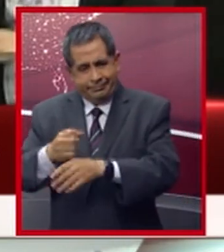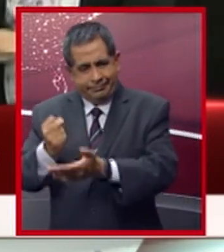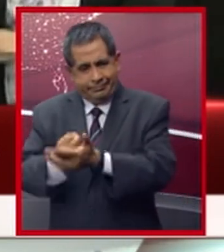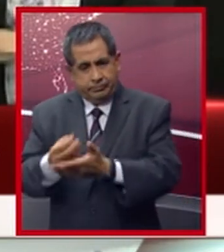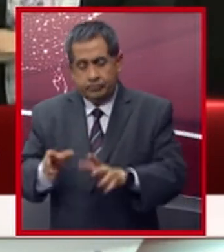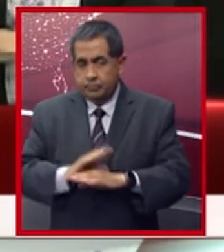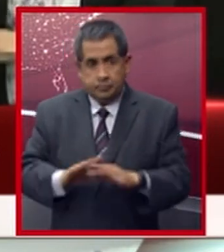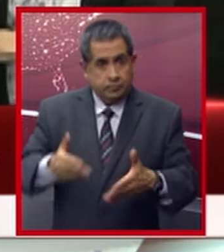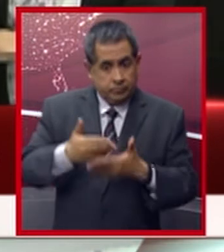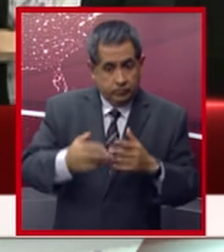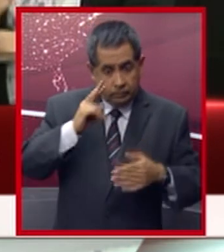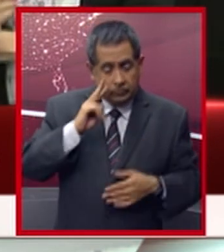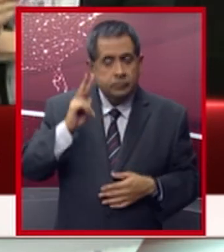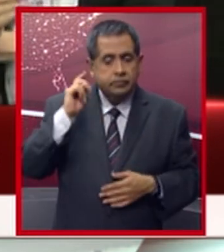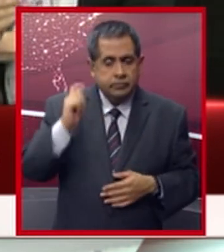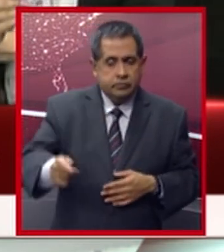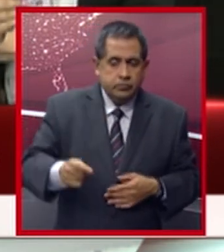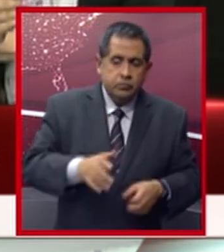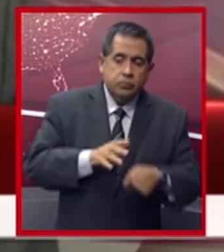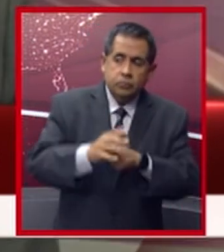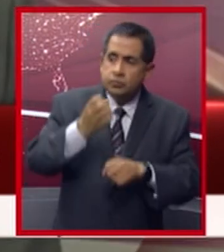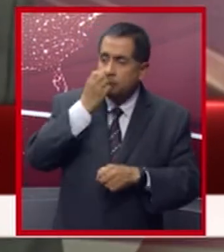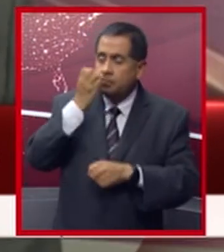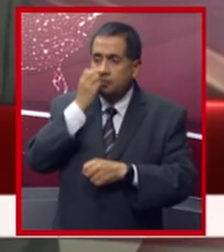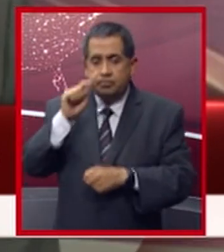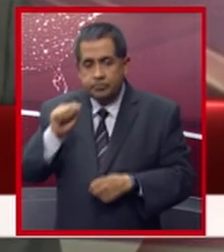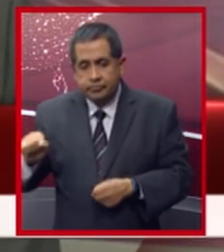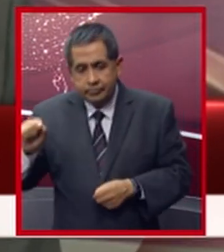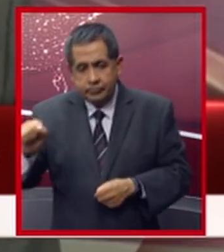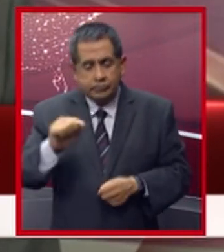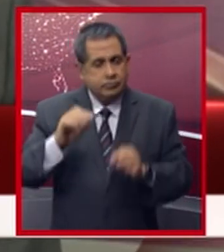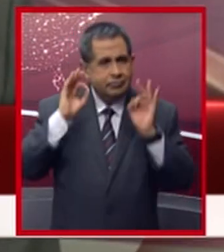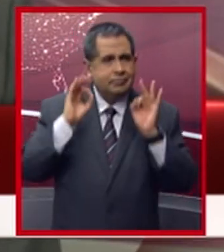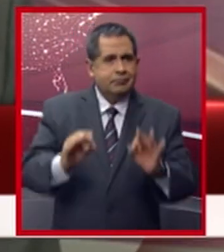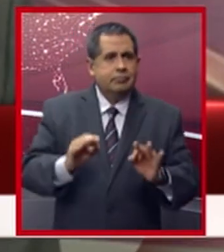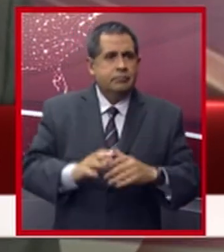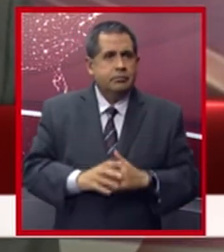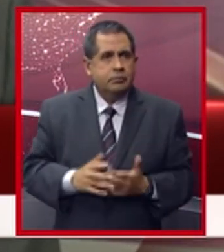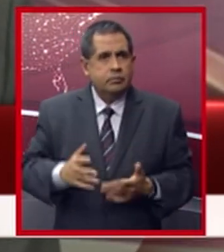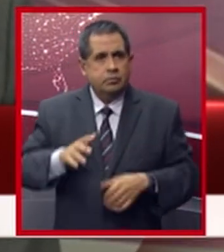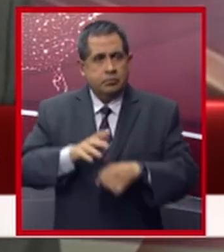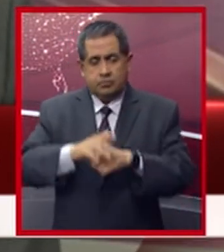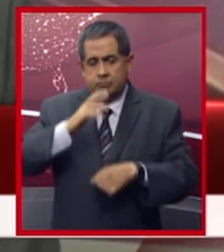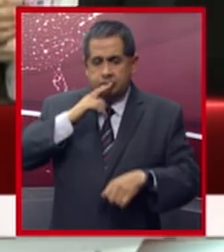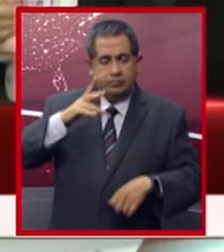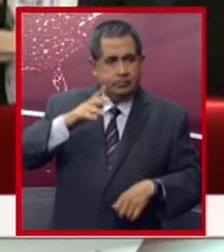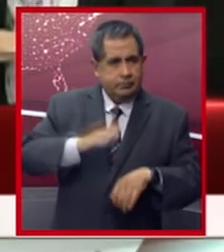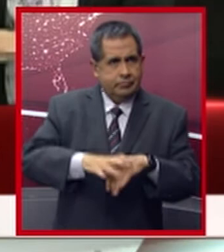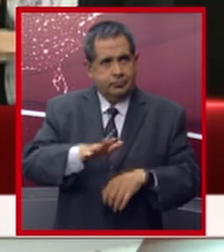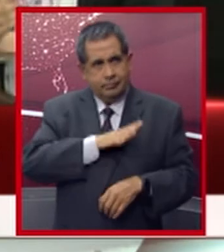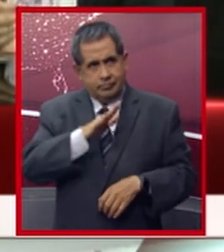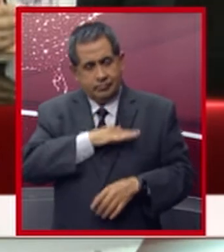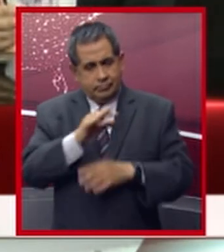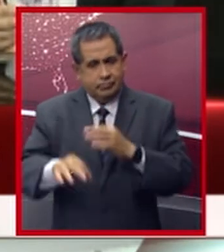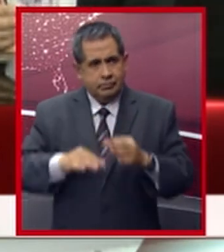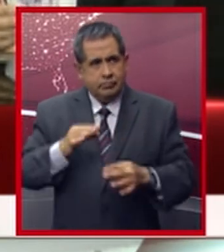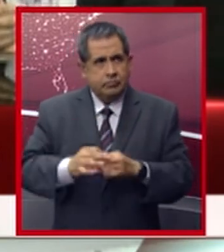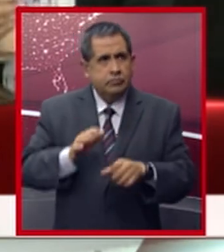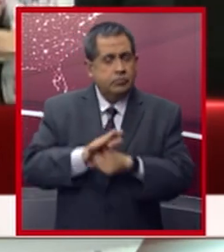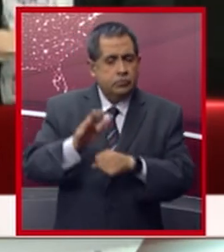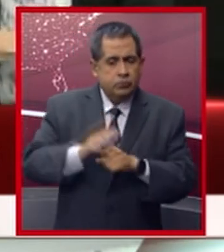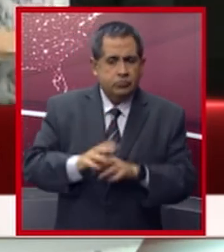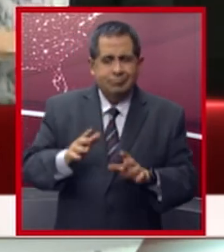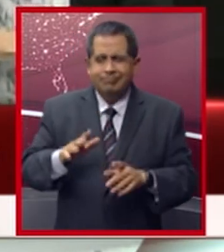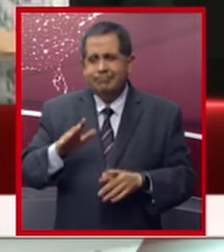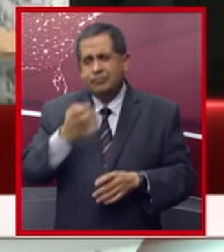Ahora estás obligado a decir cuáles son las escuelas de mejor calidad, cuáles son las de